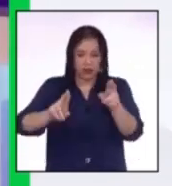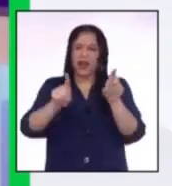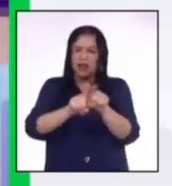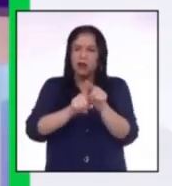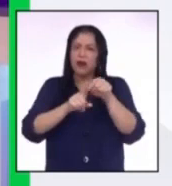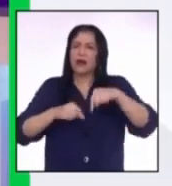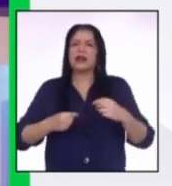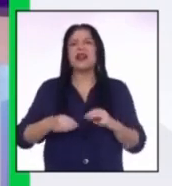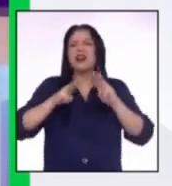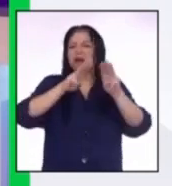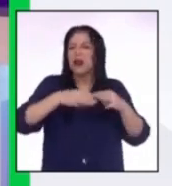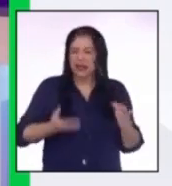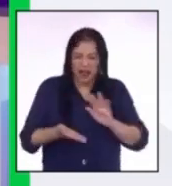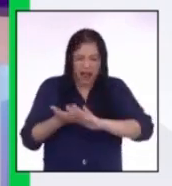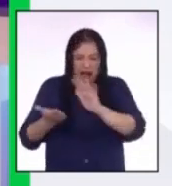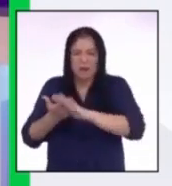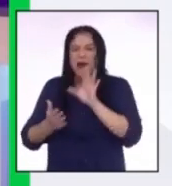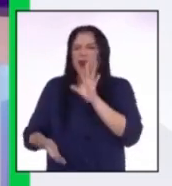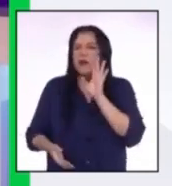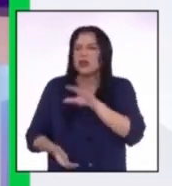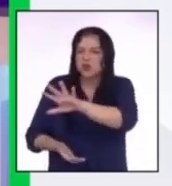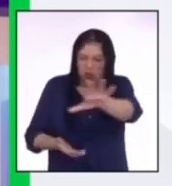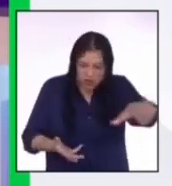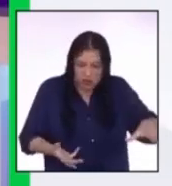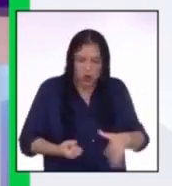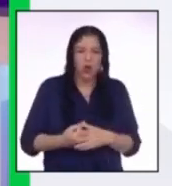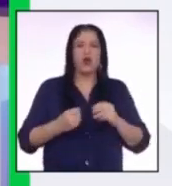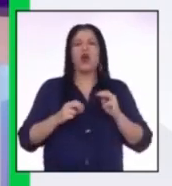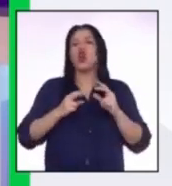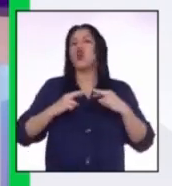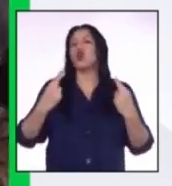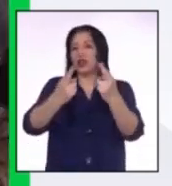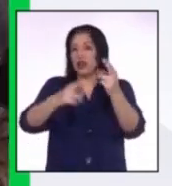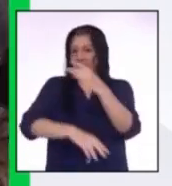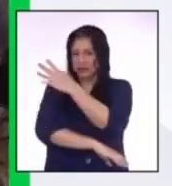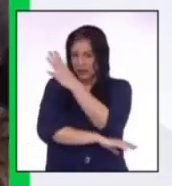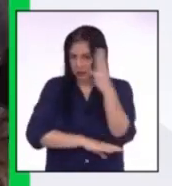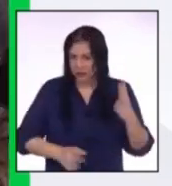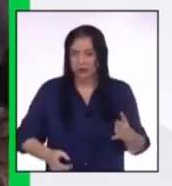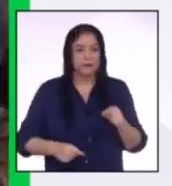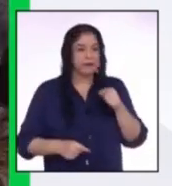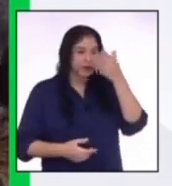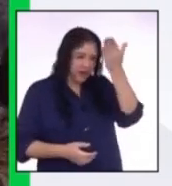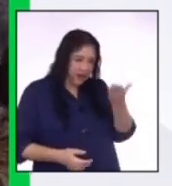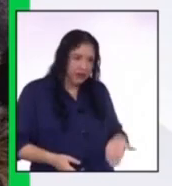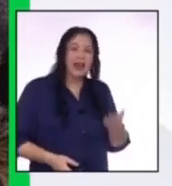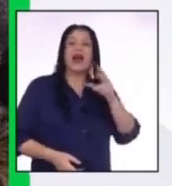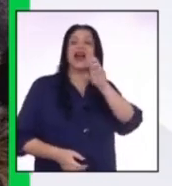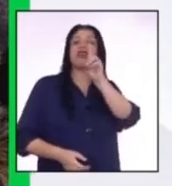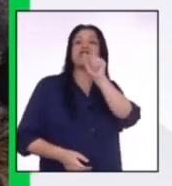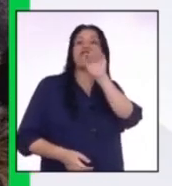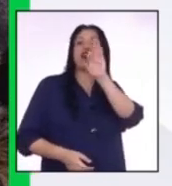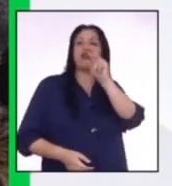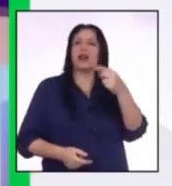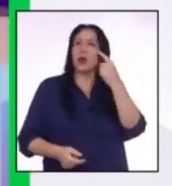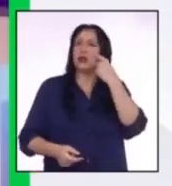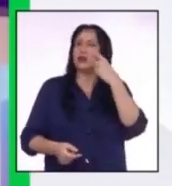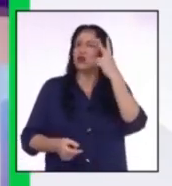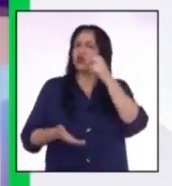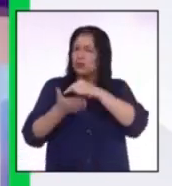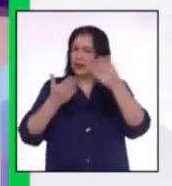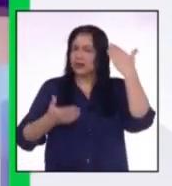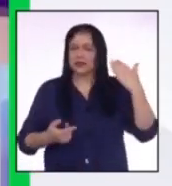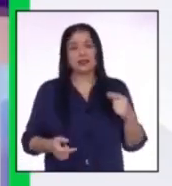hazla por tu playa que consiste en limpiar la basura y los plásticos que hay en los ríos de la amazonía ella es una persona que conocimos recién hace dos semanas